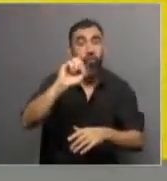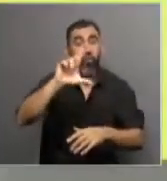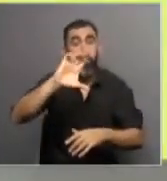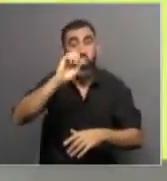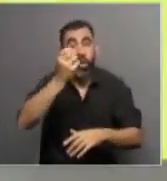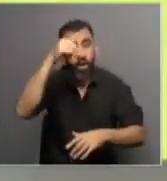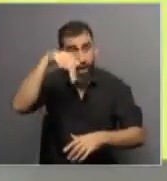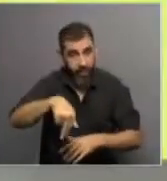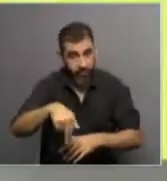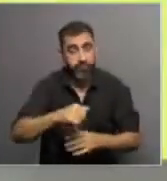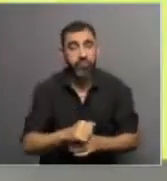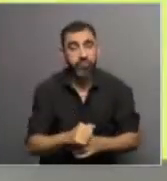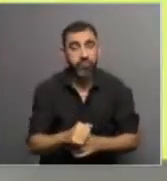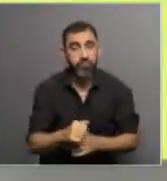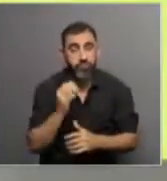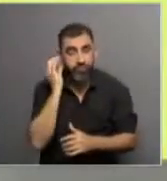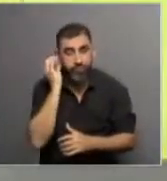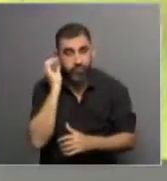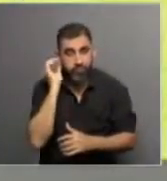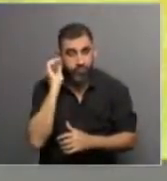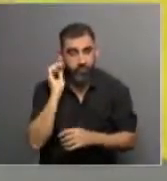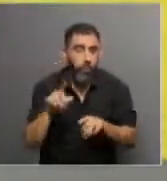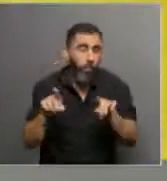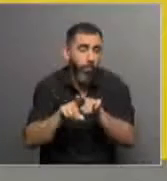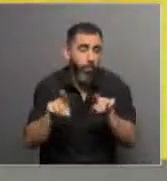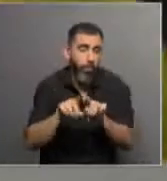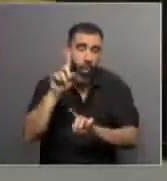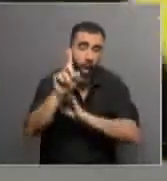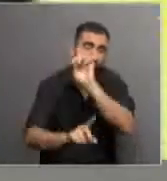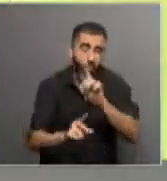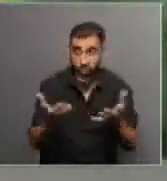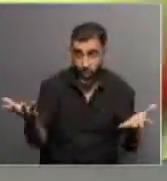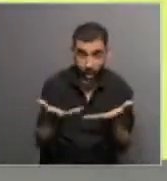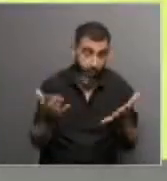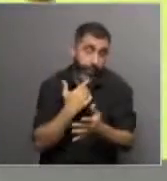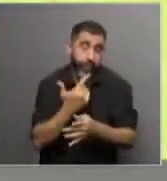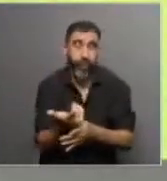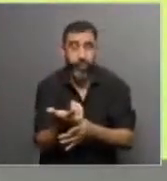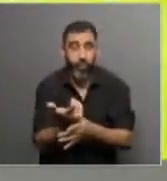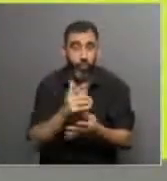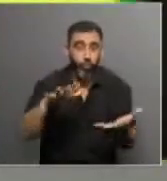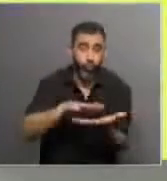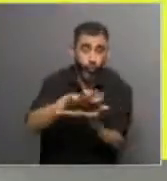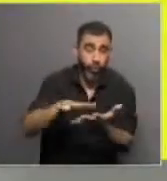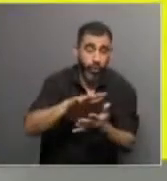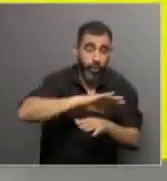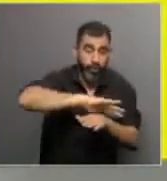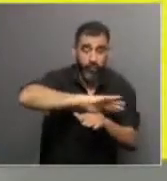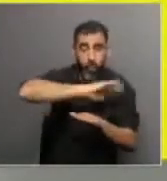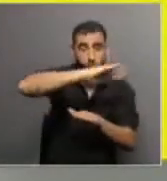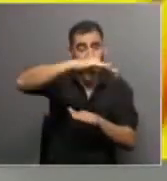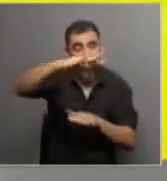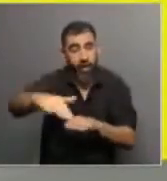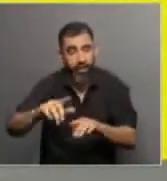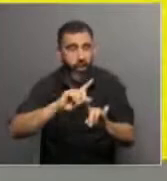realidad, volcanes en sentido estricto, como conocemos los volcanes activos en la actualidad en zonas de cordillera, por ejemplo,